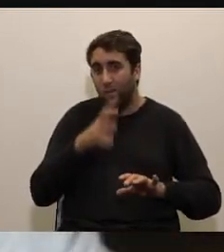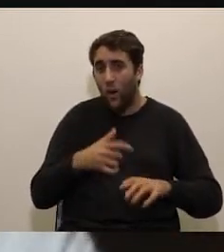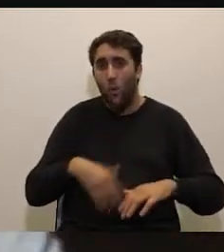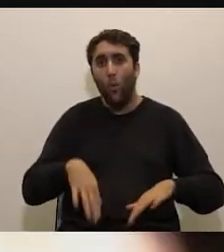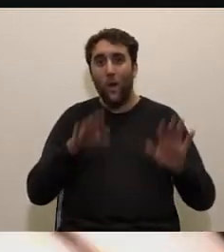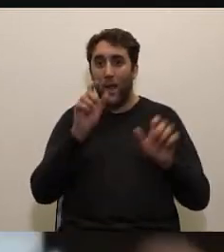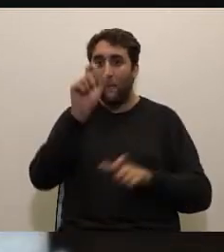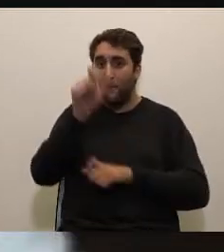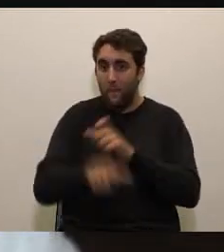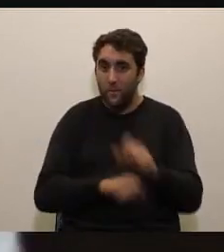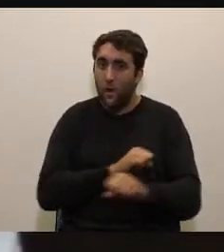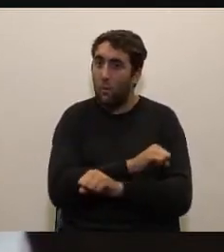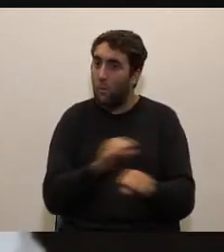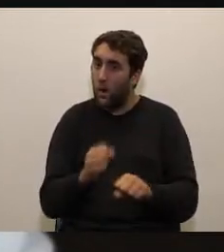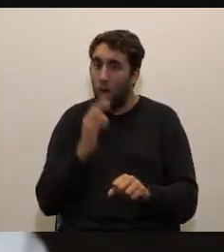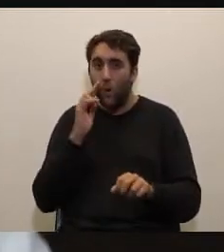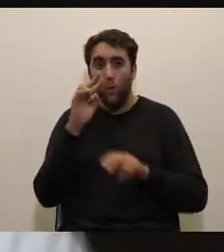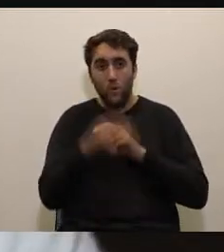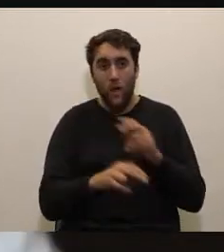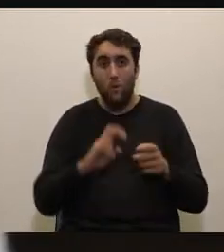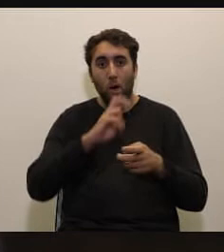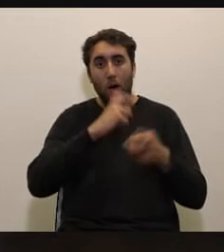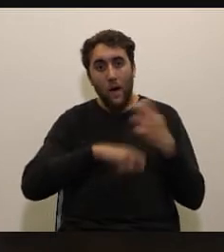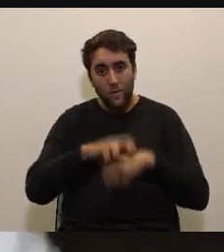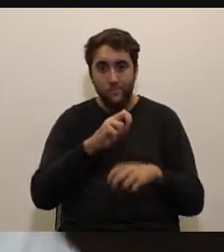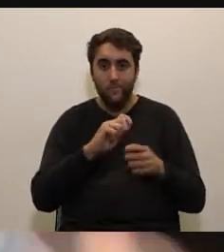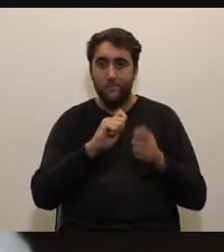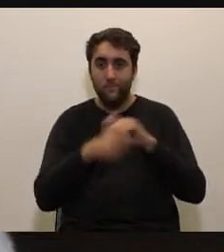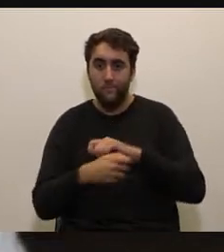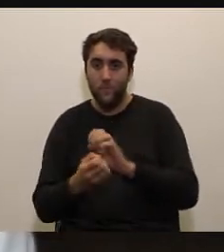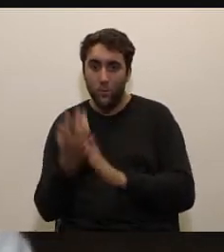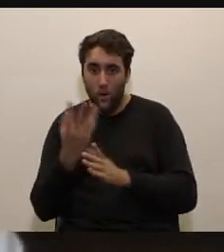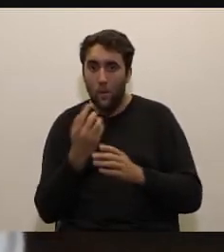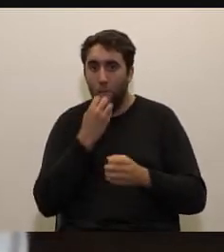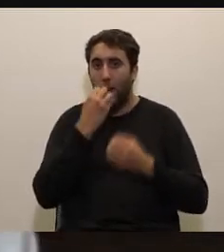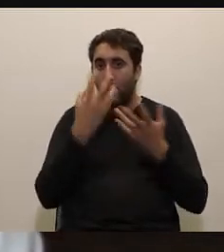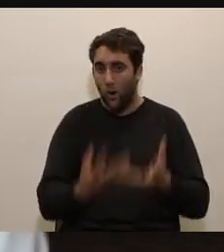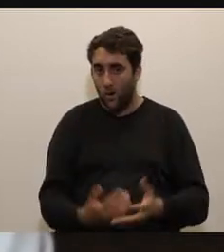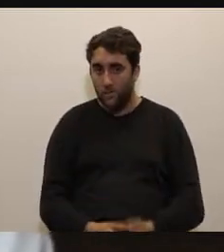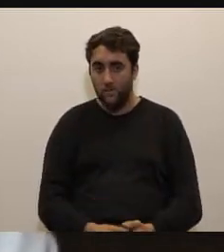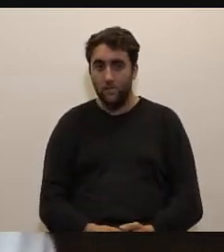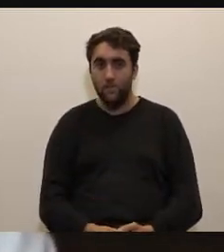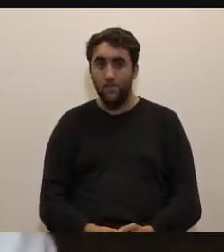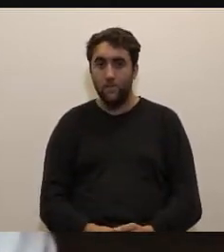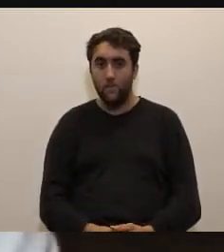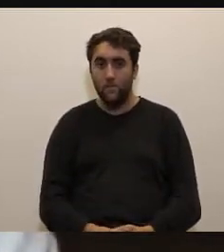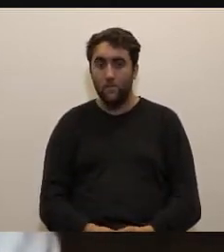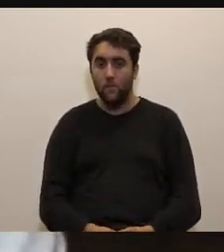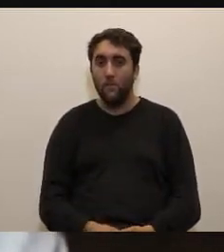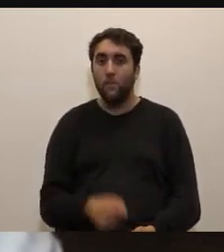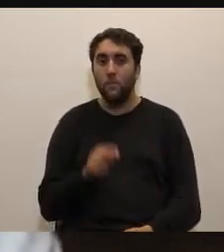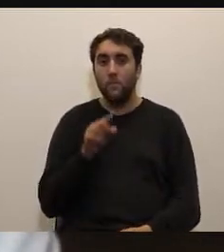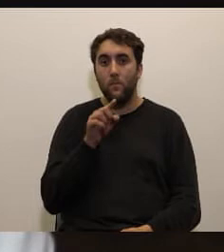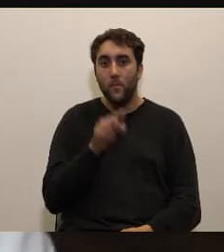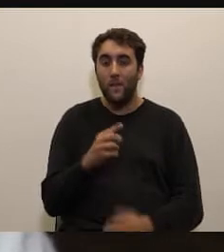cualquiera puede reutilizar, analizar el código, modificarlo, mejorarlo, etc. Tiene que